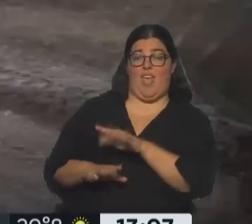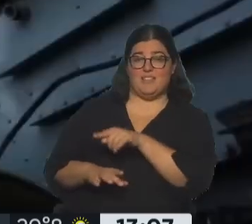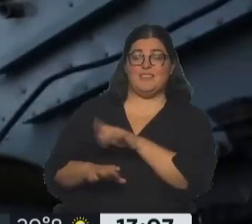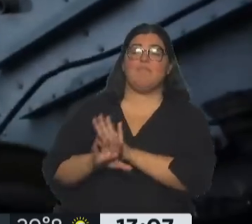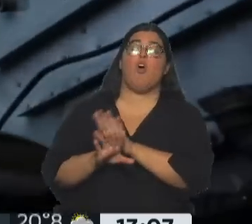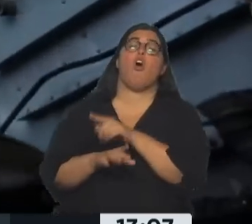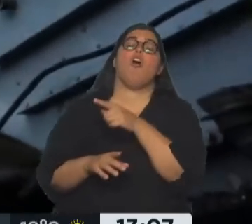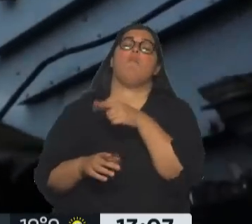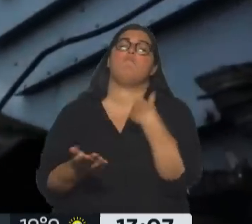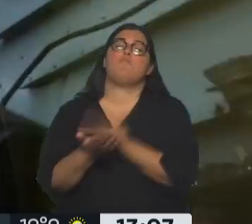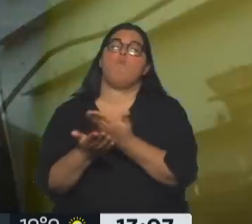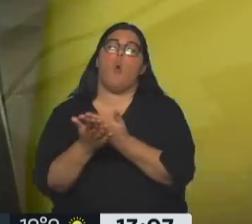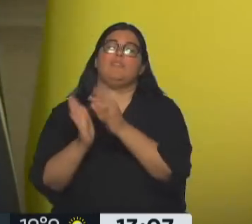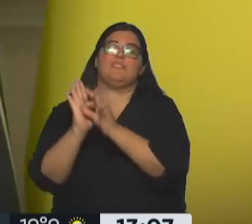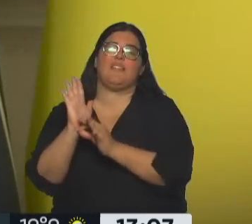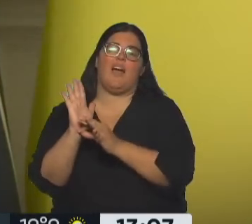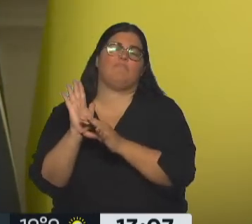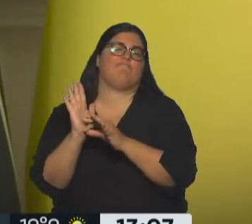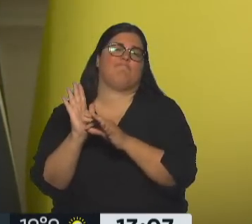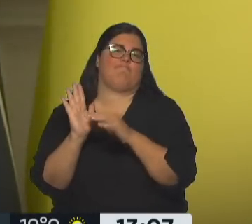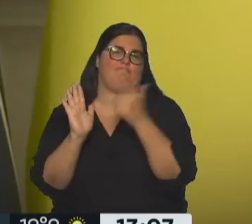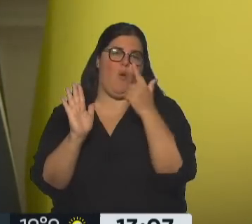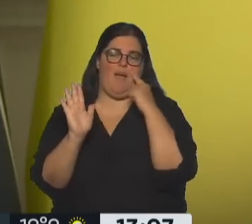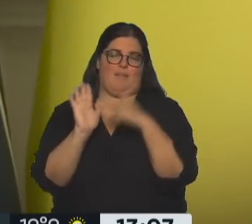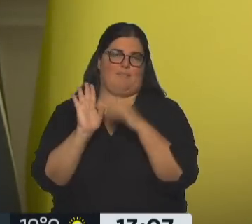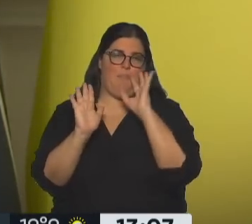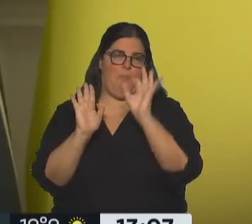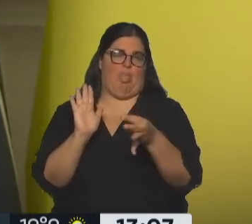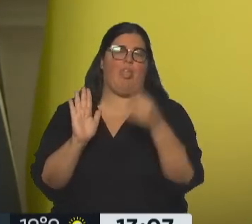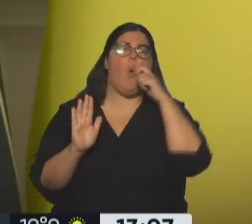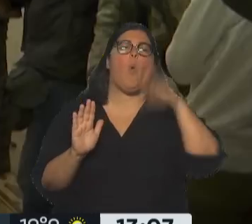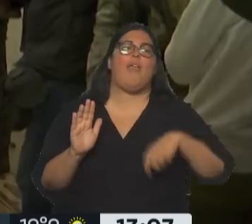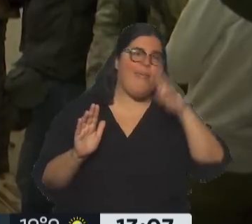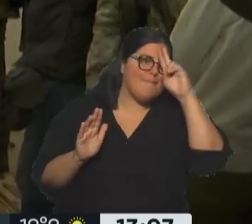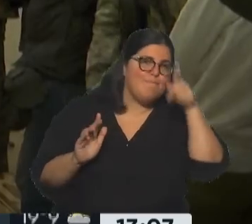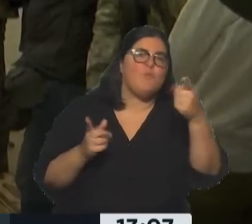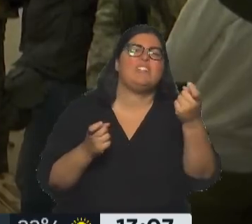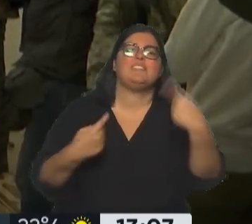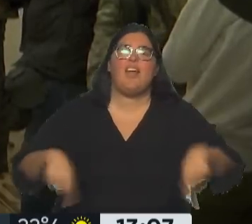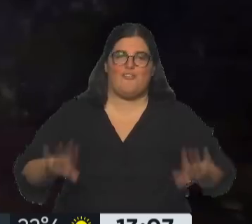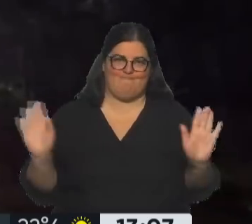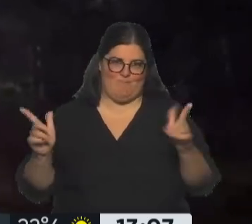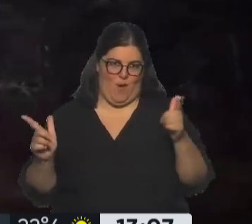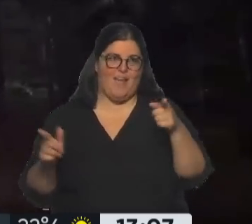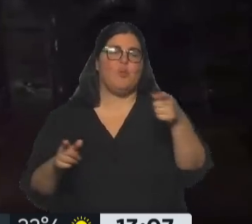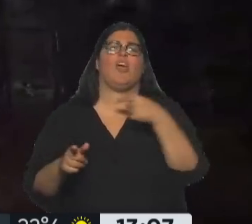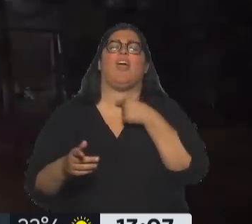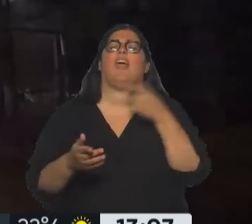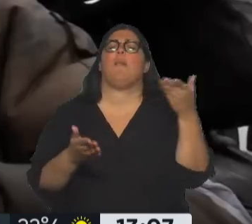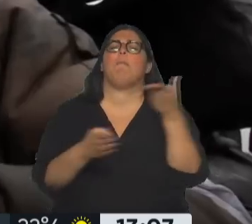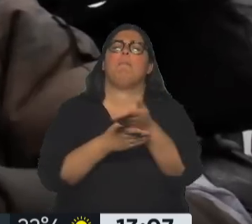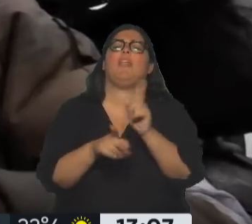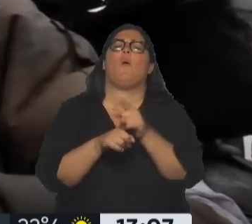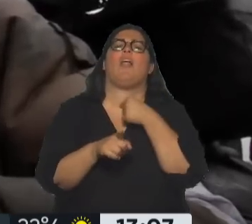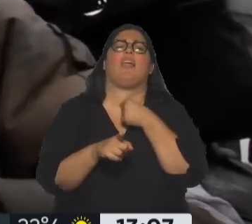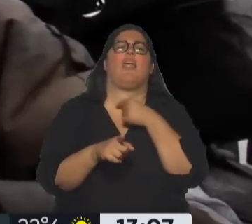las gestiones, que no contemplan explícitamente la principal demanda de Kiev, la restitución de su integridad territorial, ni condenan las